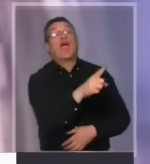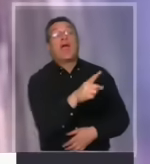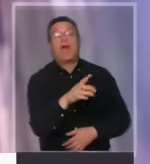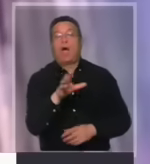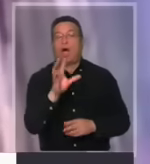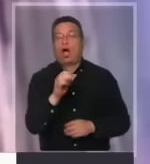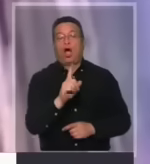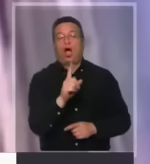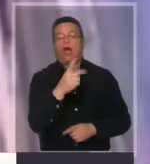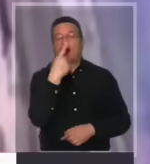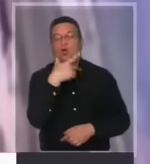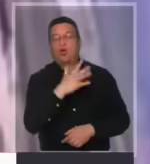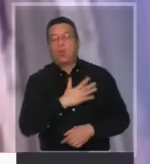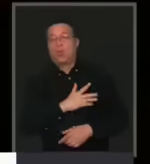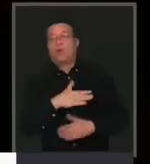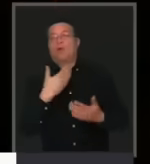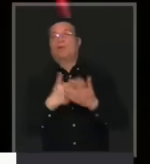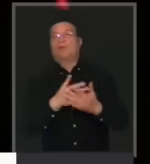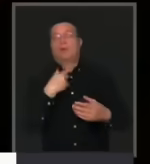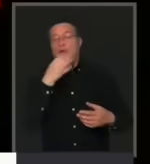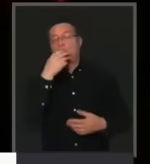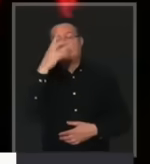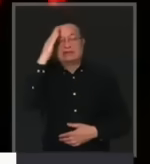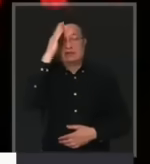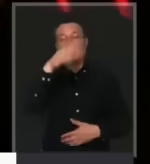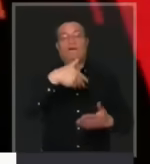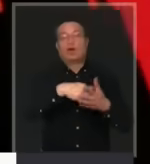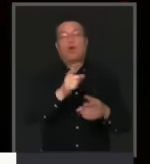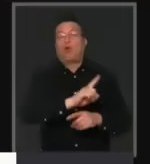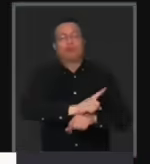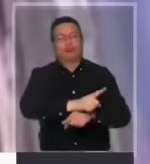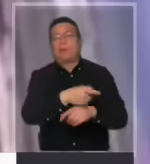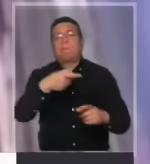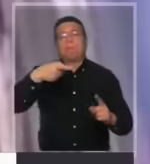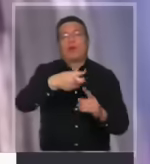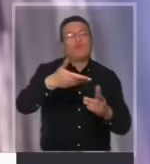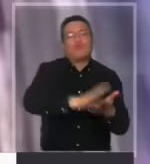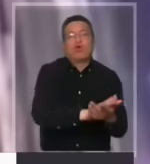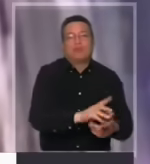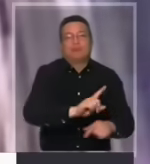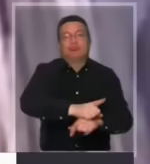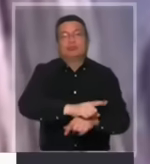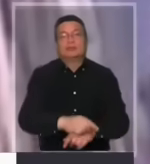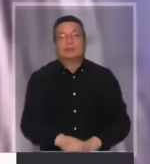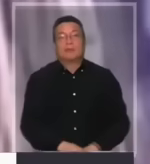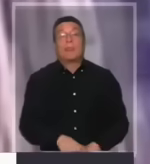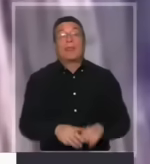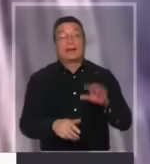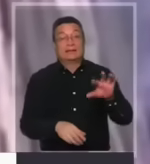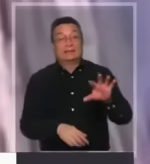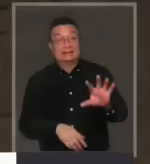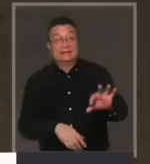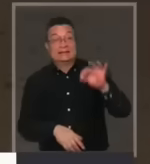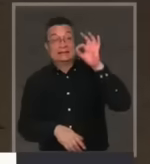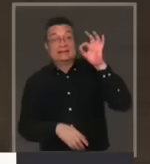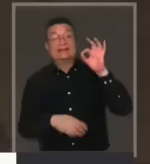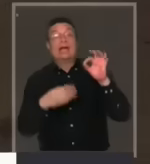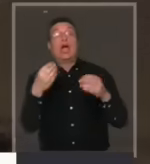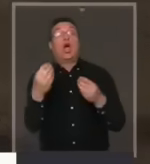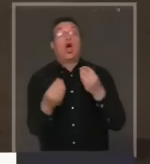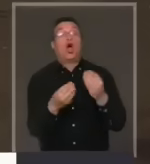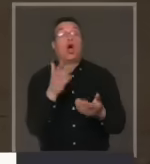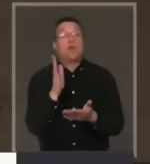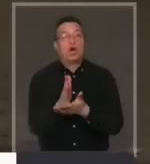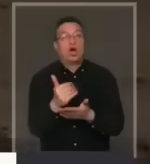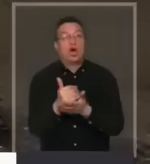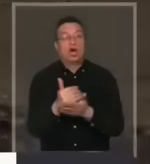que no te iban a dejar de hablar, no. La consecuencia era la muerte de esta persona. Fue así, por ejemplo, que descubrió cómo operaba este lugar.